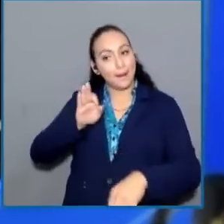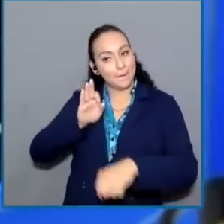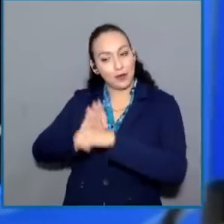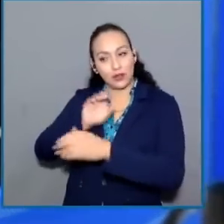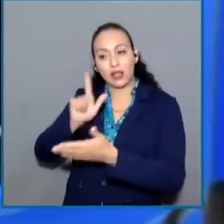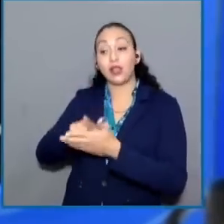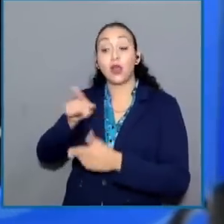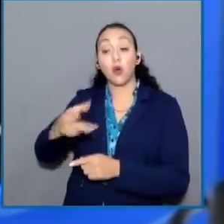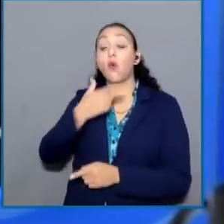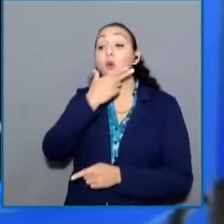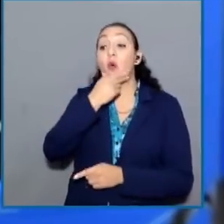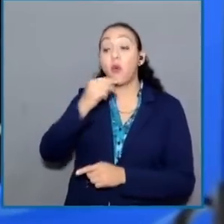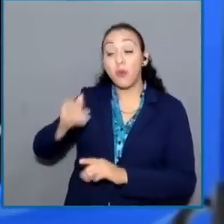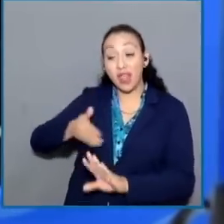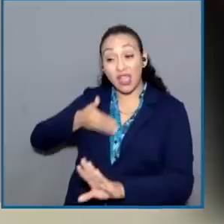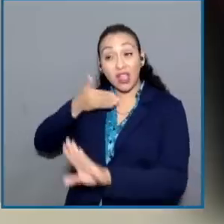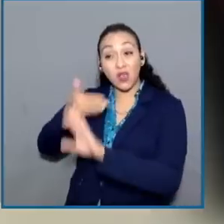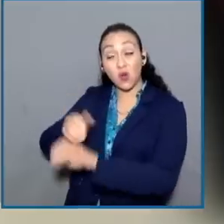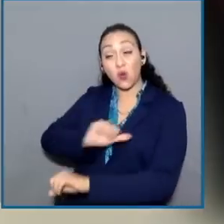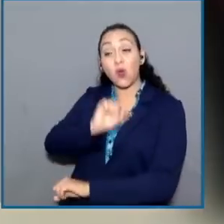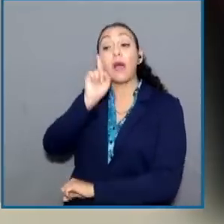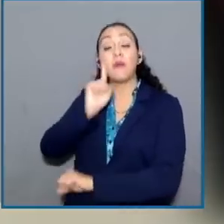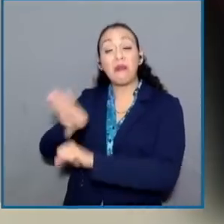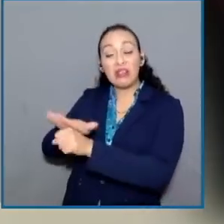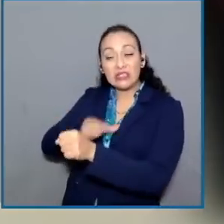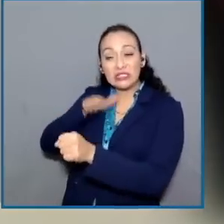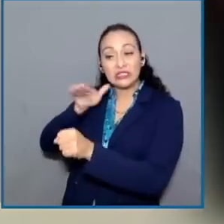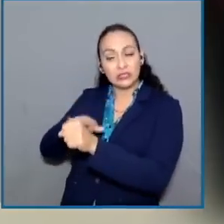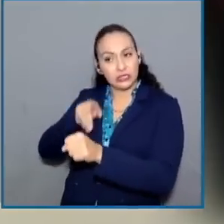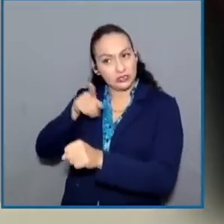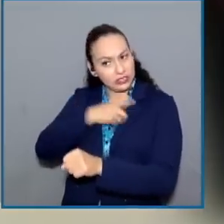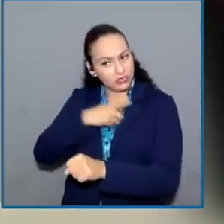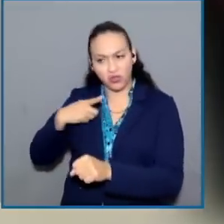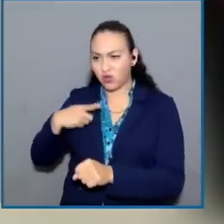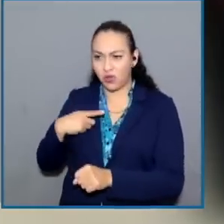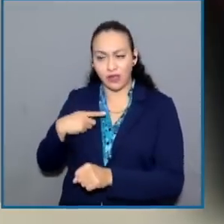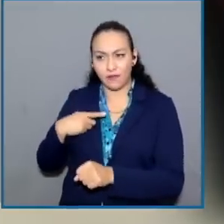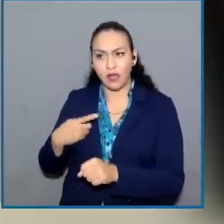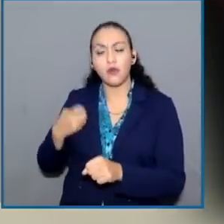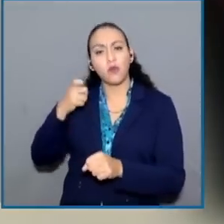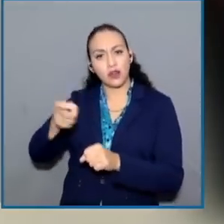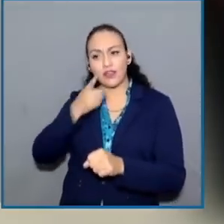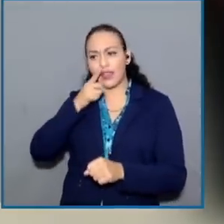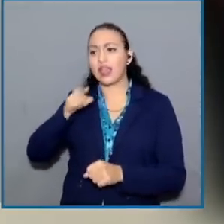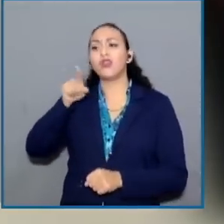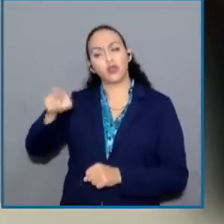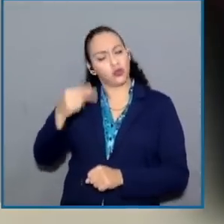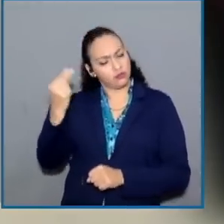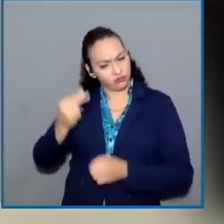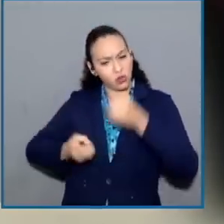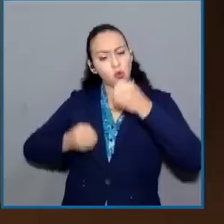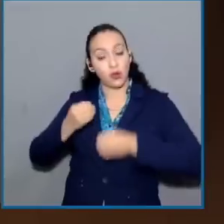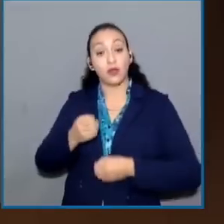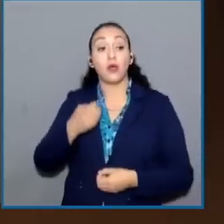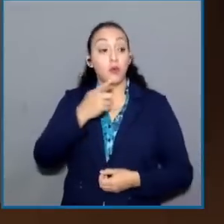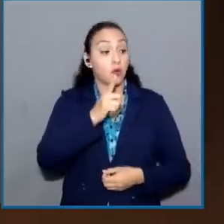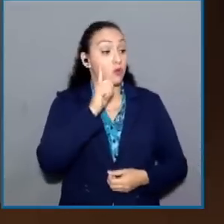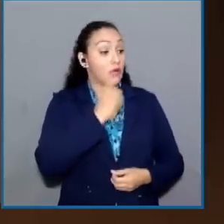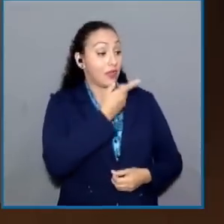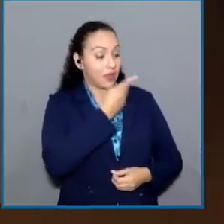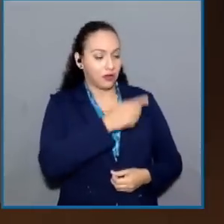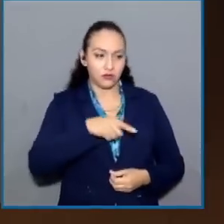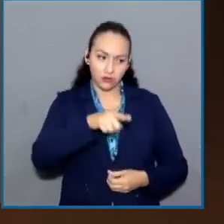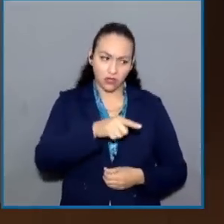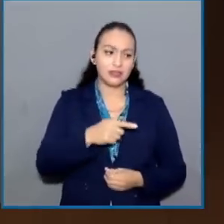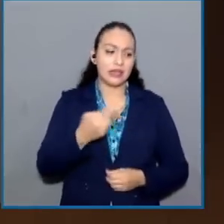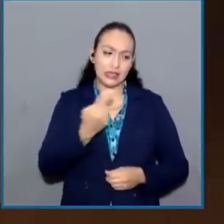hay en su contra. La magistrada Yanino Talora Malasí propuso a sus compañeros confirmar el inicio del procedimiento